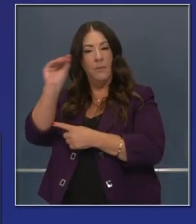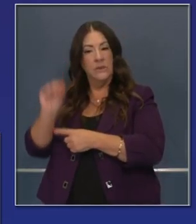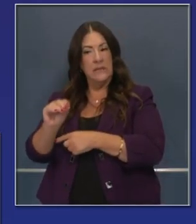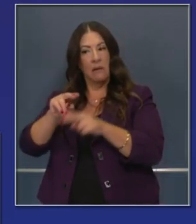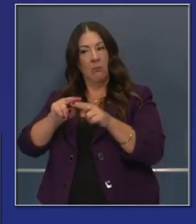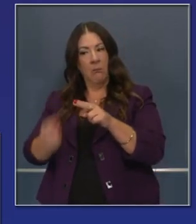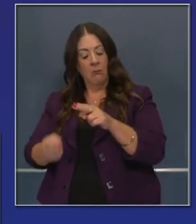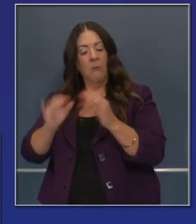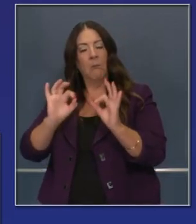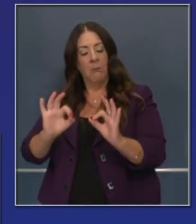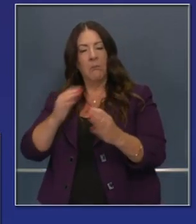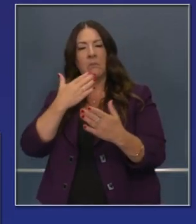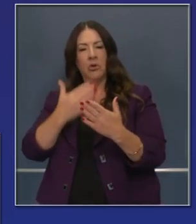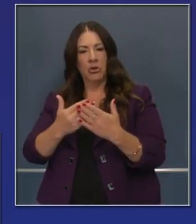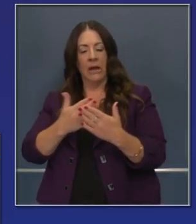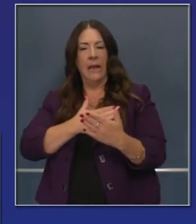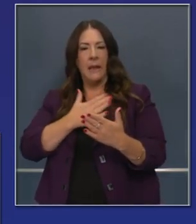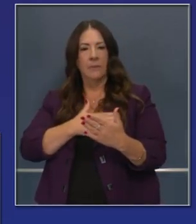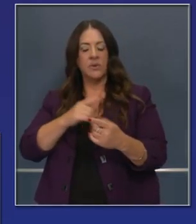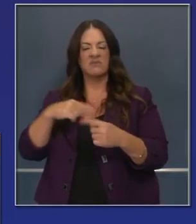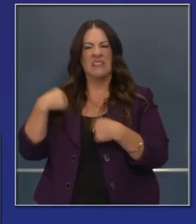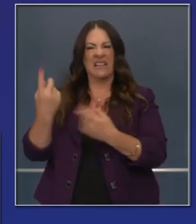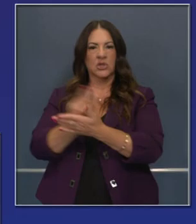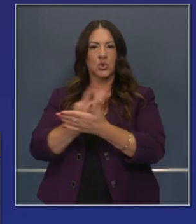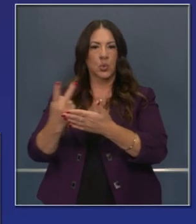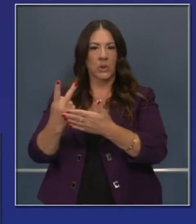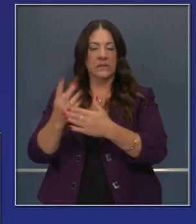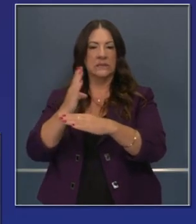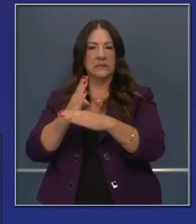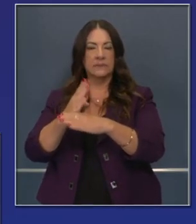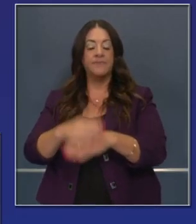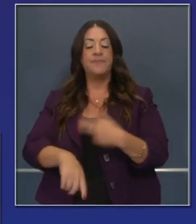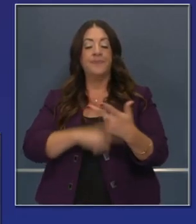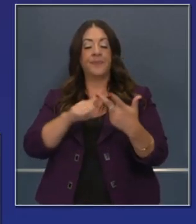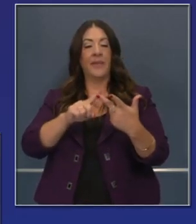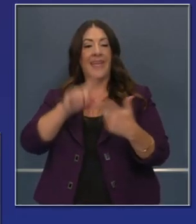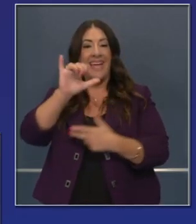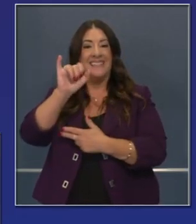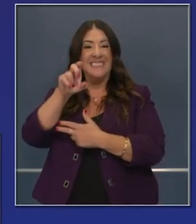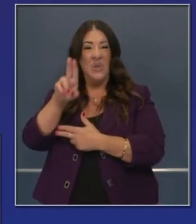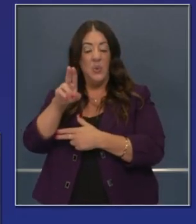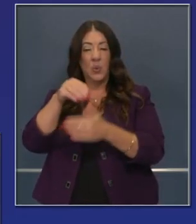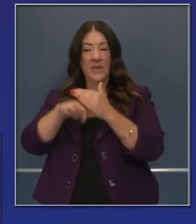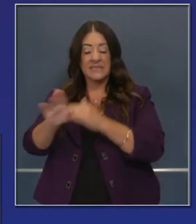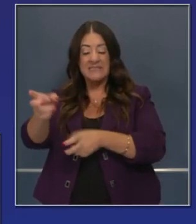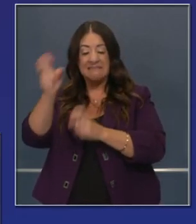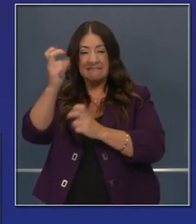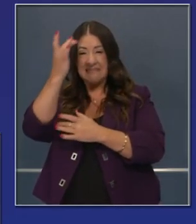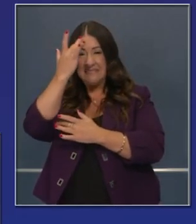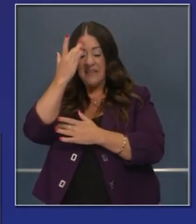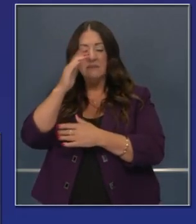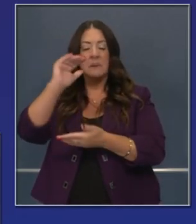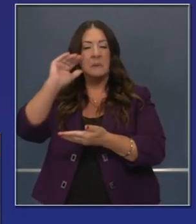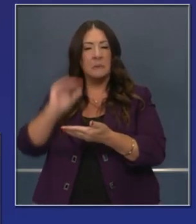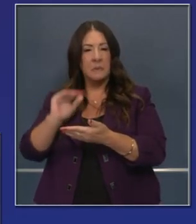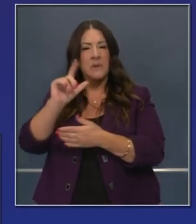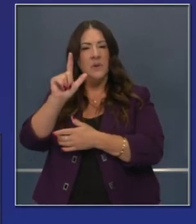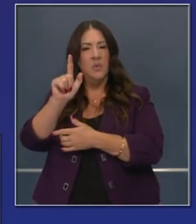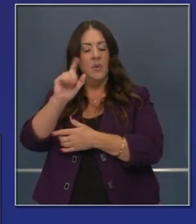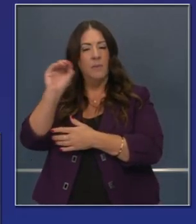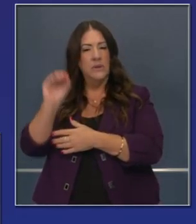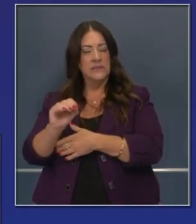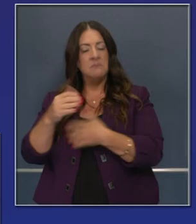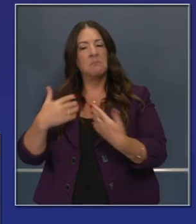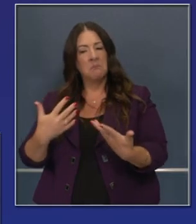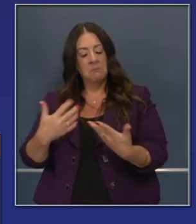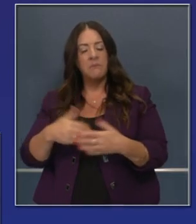Vemos una disminución de 20% en los últimos 14 días. Ingresos a unidades de cuidados intensivos también,